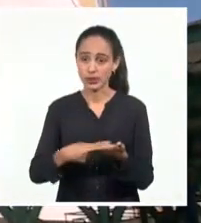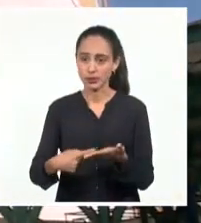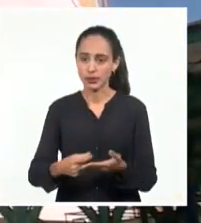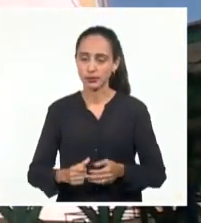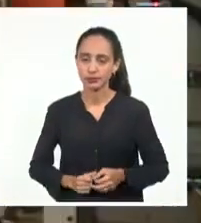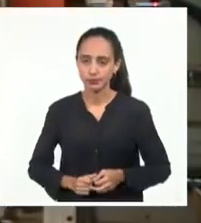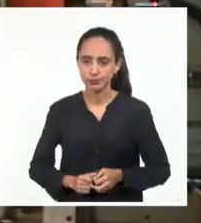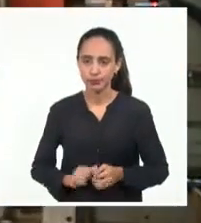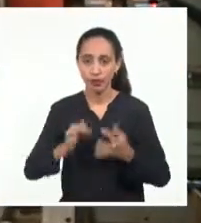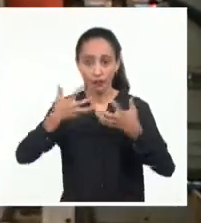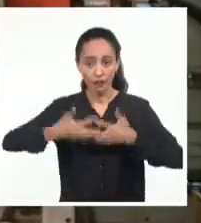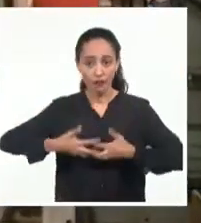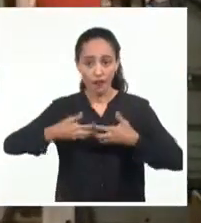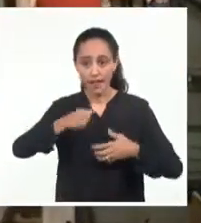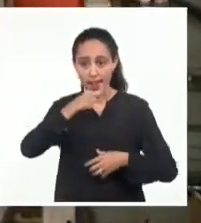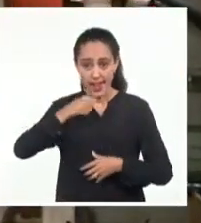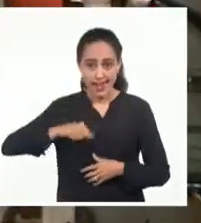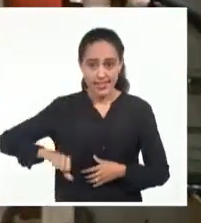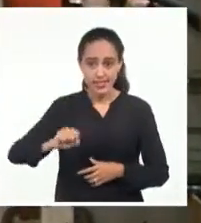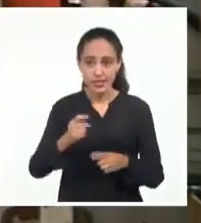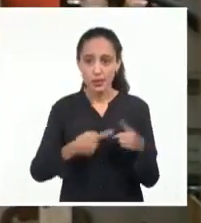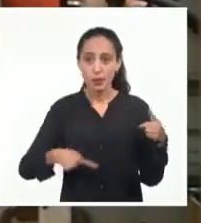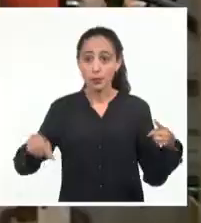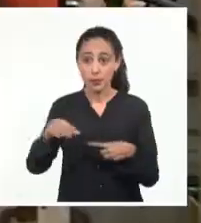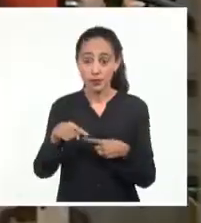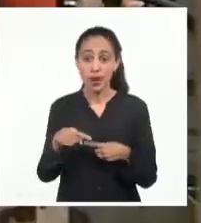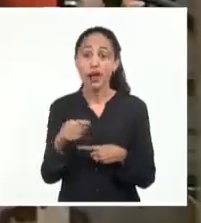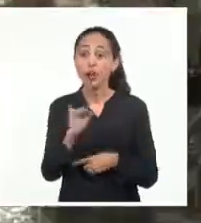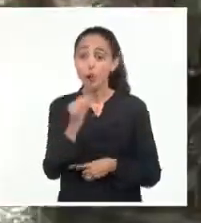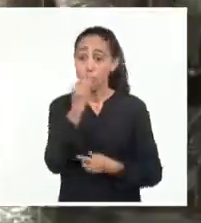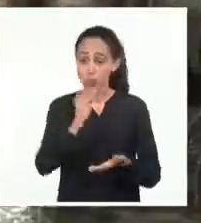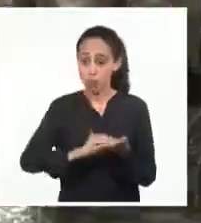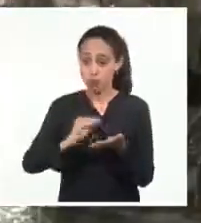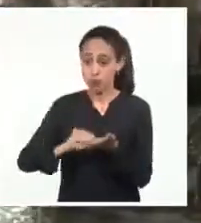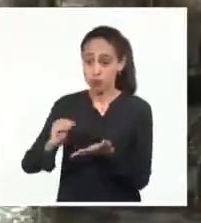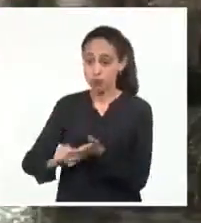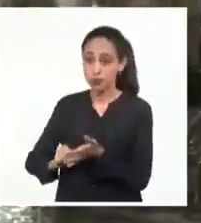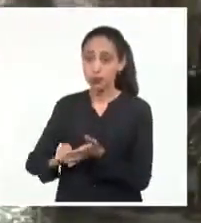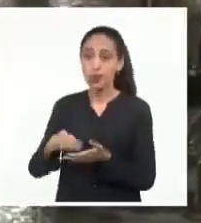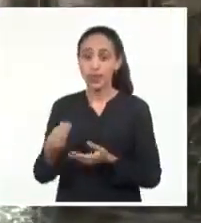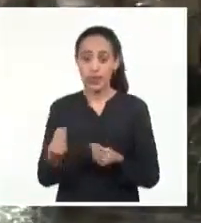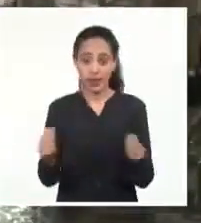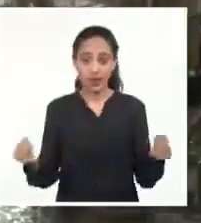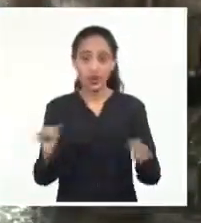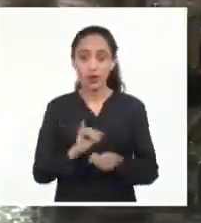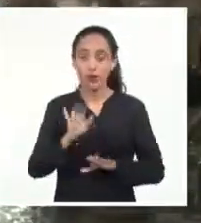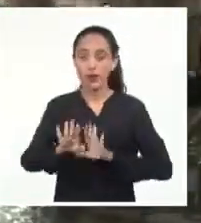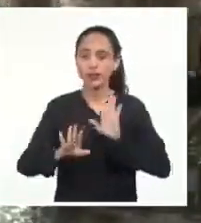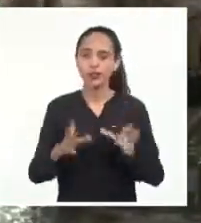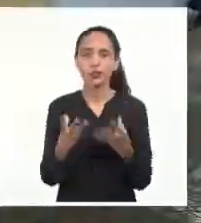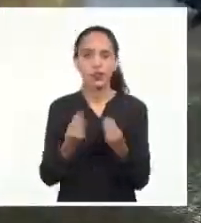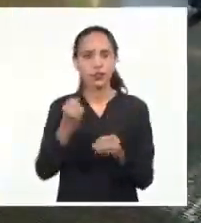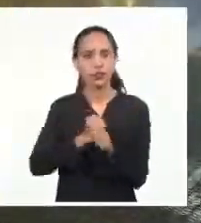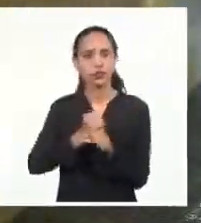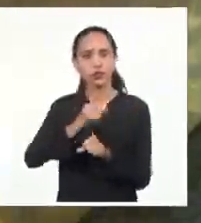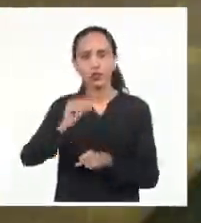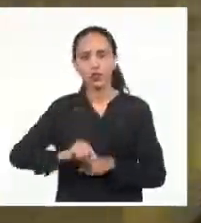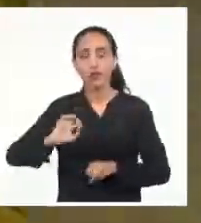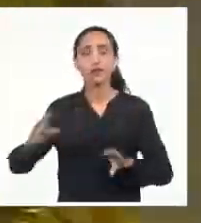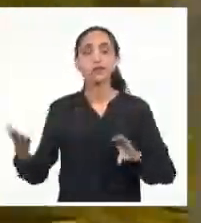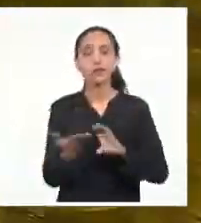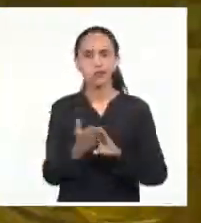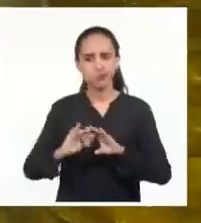la fábrica de aceite, cuyo encargo principal es la canasta familiar normada y el abastecimiento a las tiendas, son varios los trabajadores que han sido